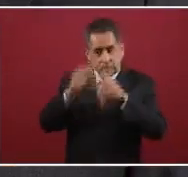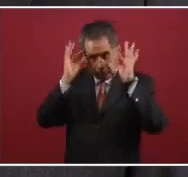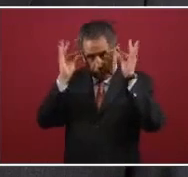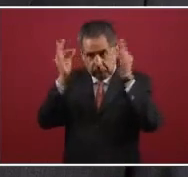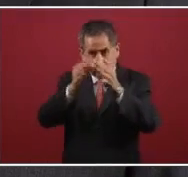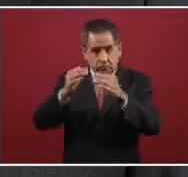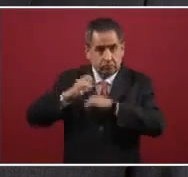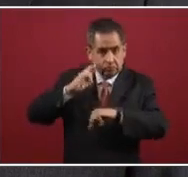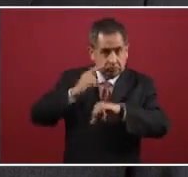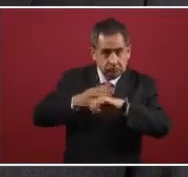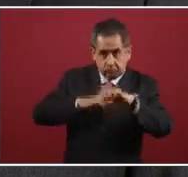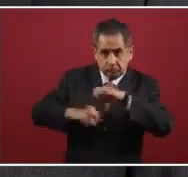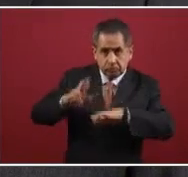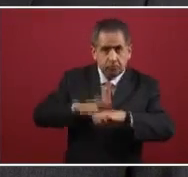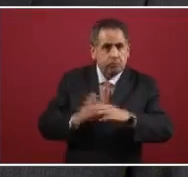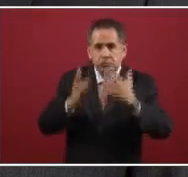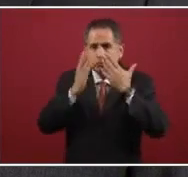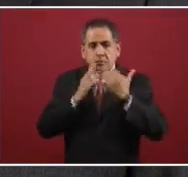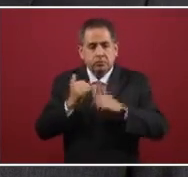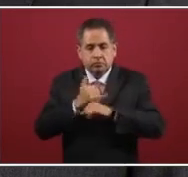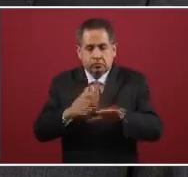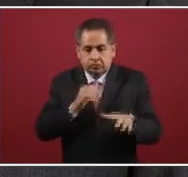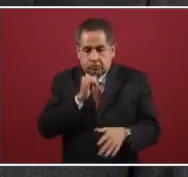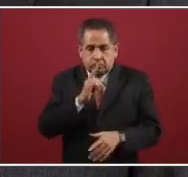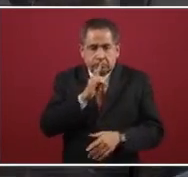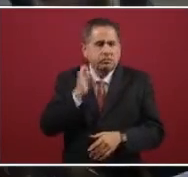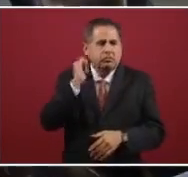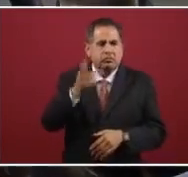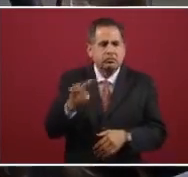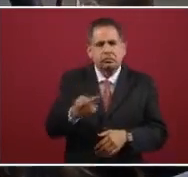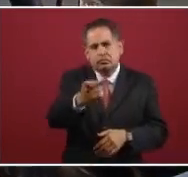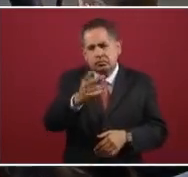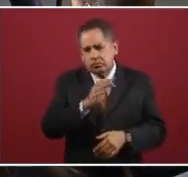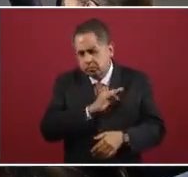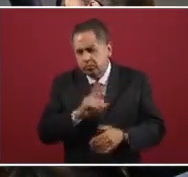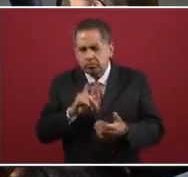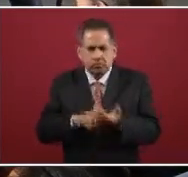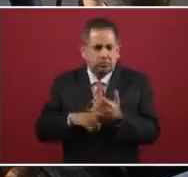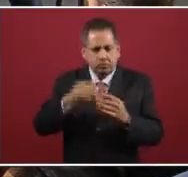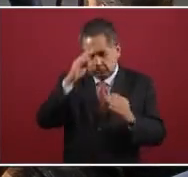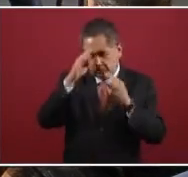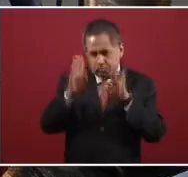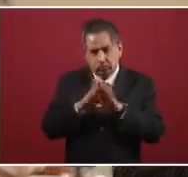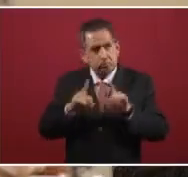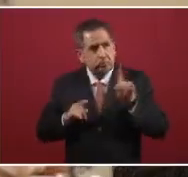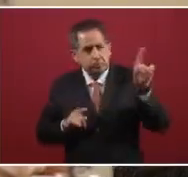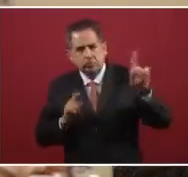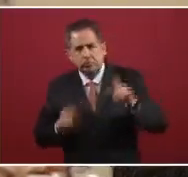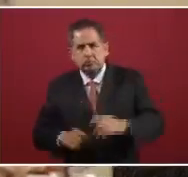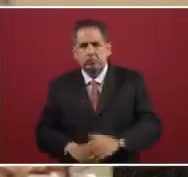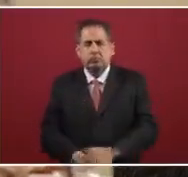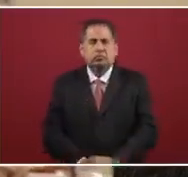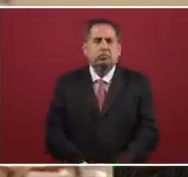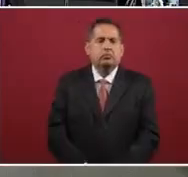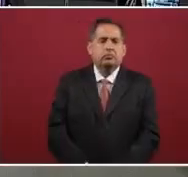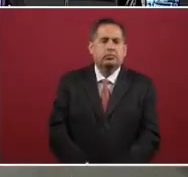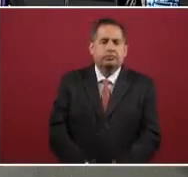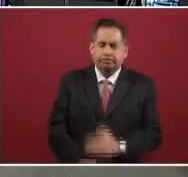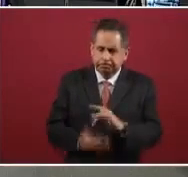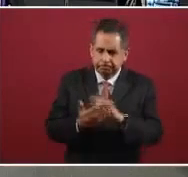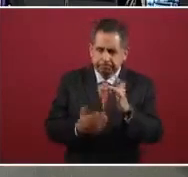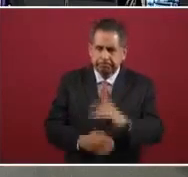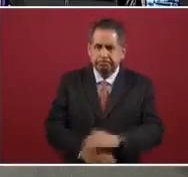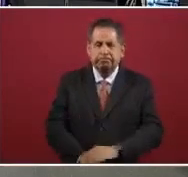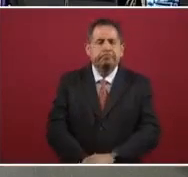y tampoco tienen nada que decirles. Quisiéramos saber si ustedes han pensado en ellos. Gracias.